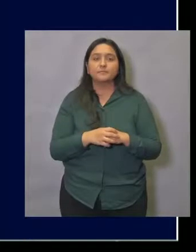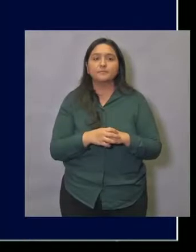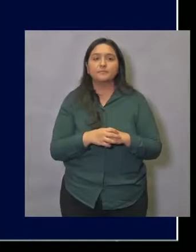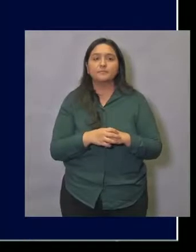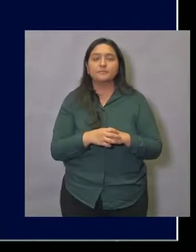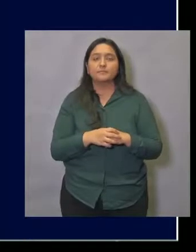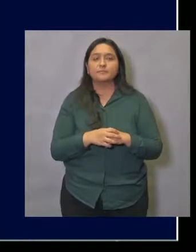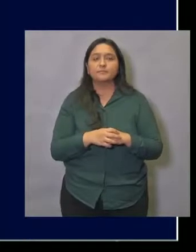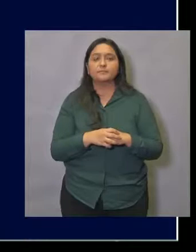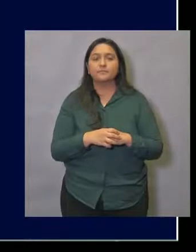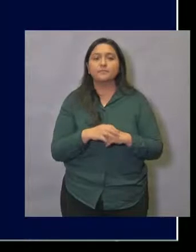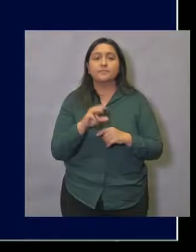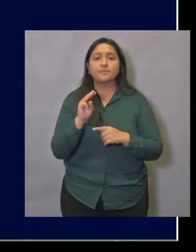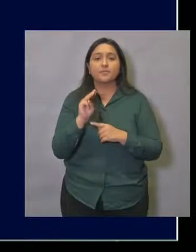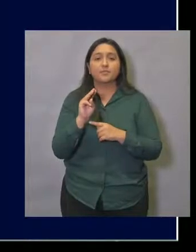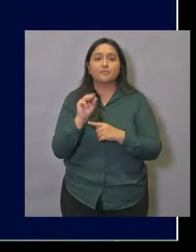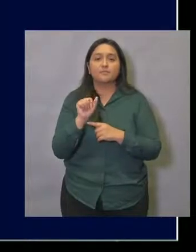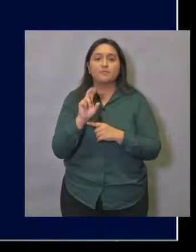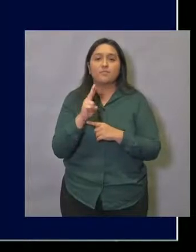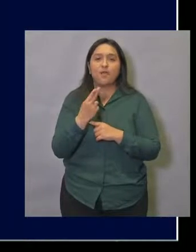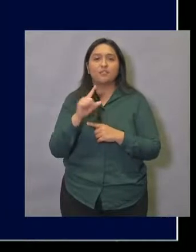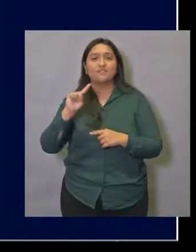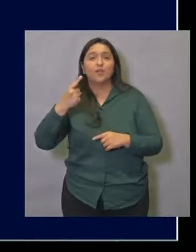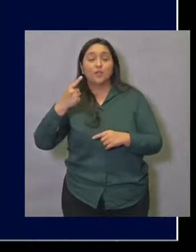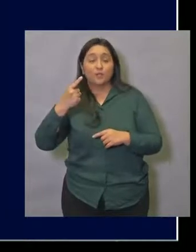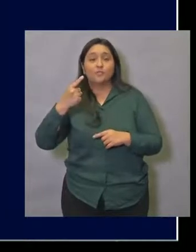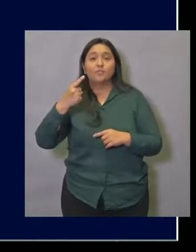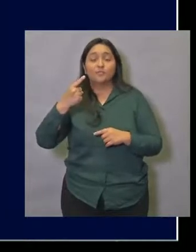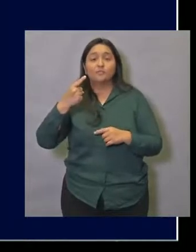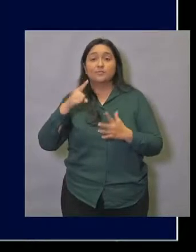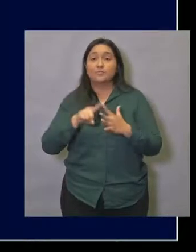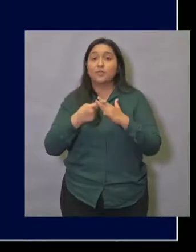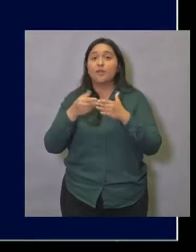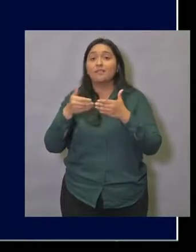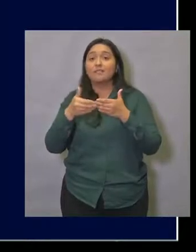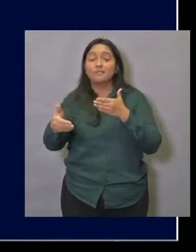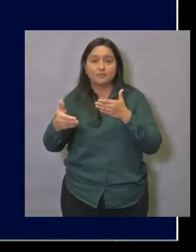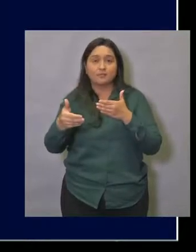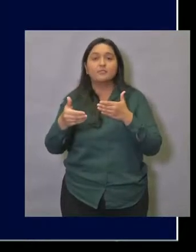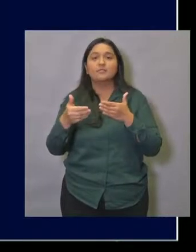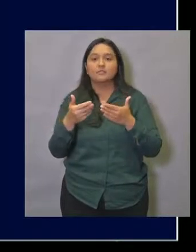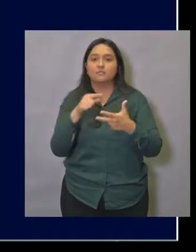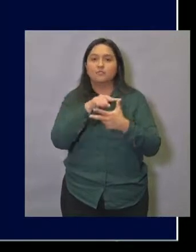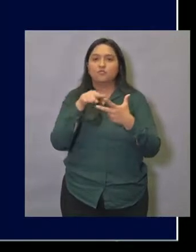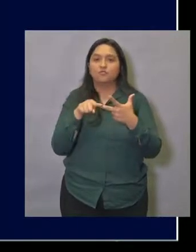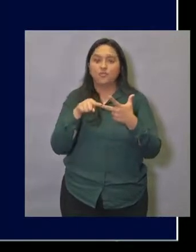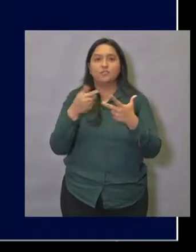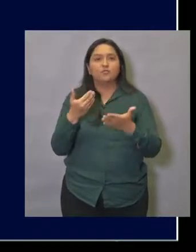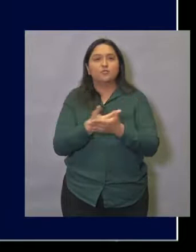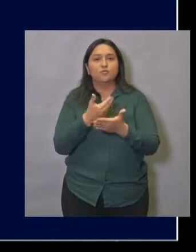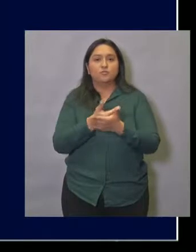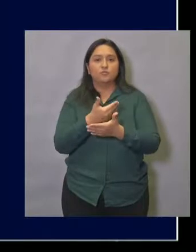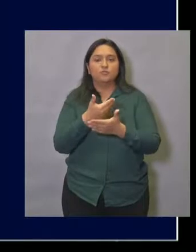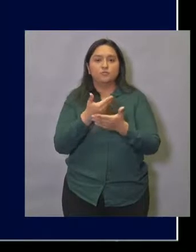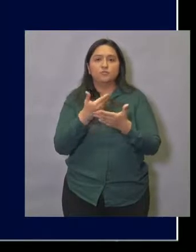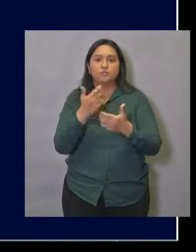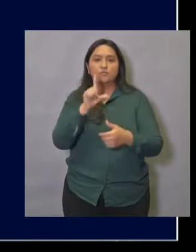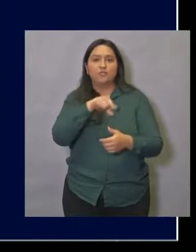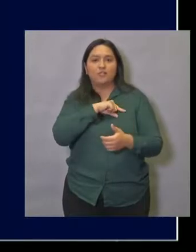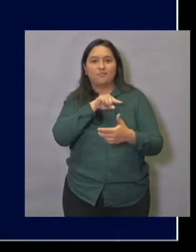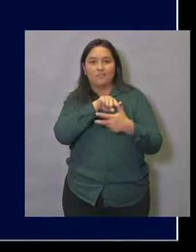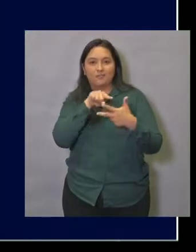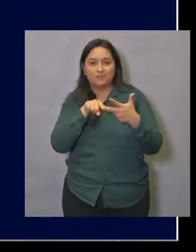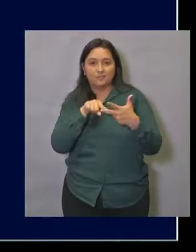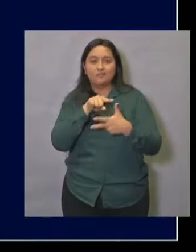El 1 de marzo, 3 sectores adicionales, educación y cuidado infantil, servicios de emergencia y primeros